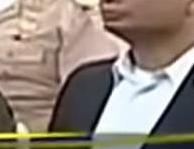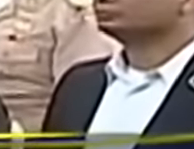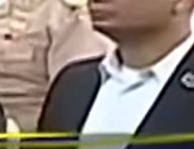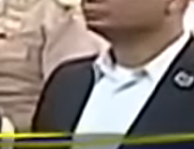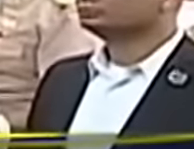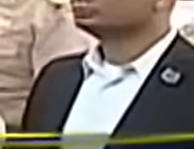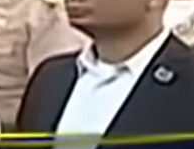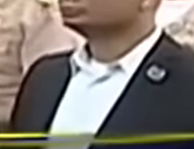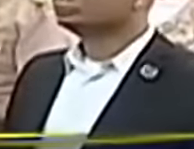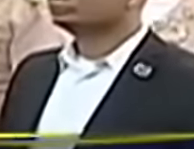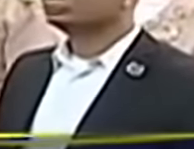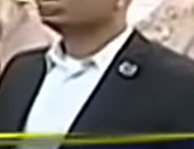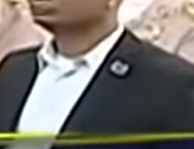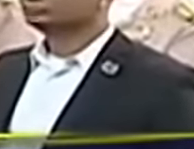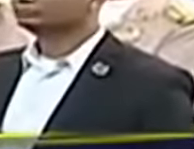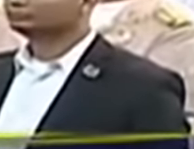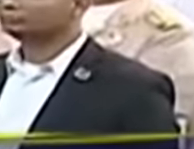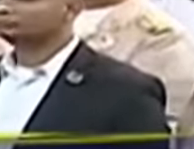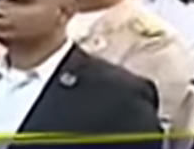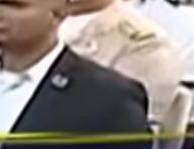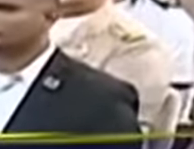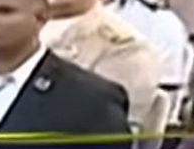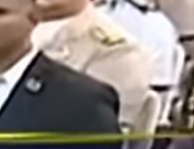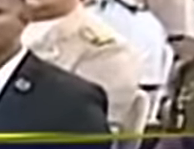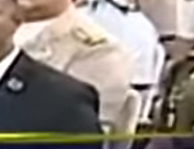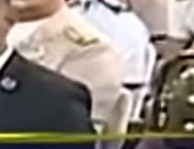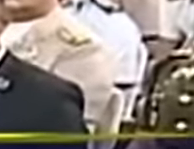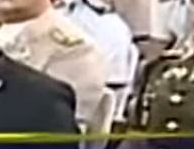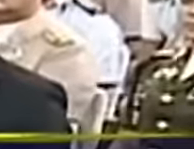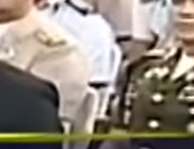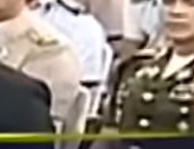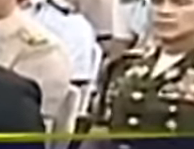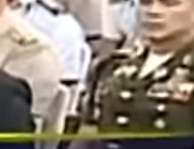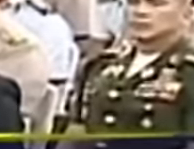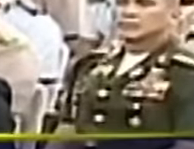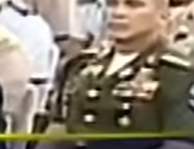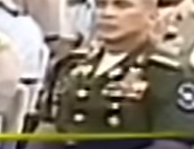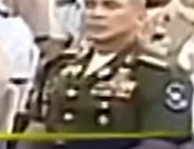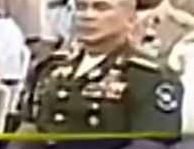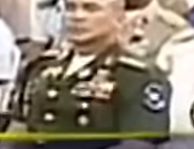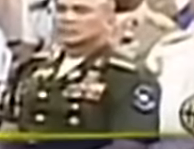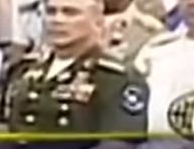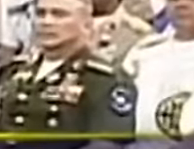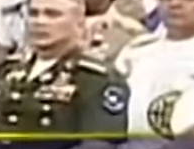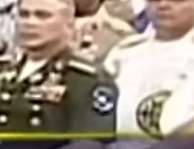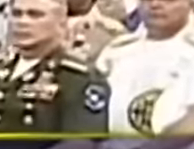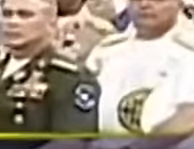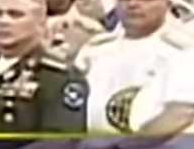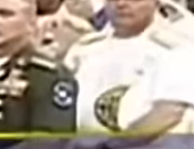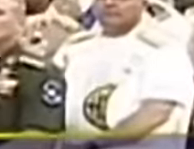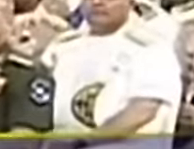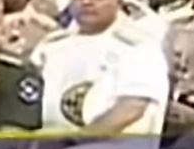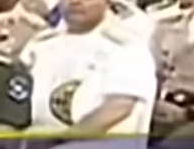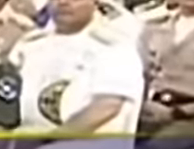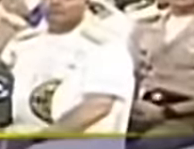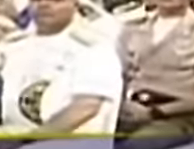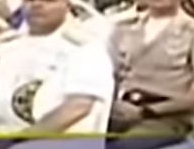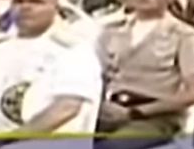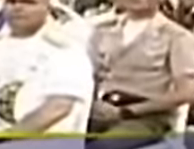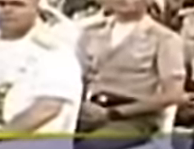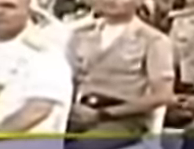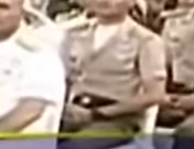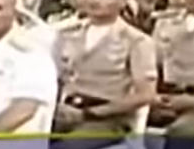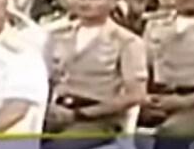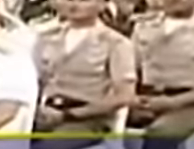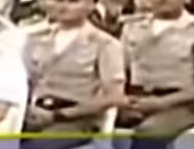es un punto caliente en el planeta, porque allí están muchos intereses imperiales, muchos intereses